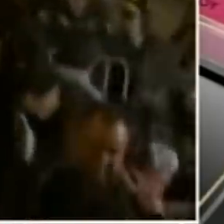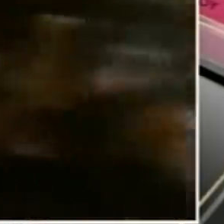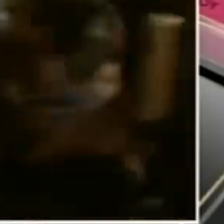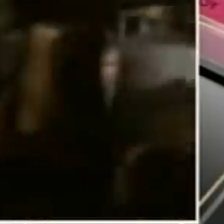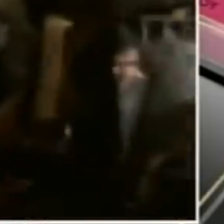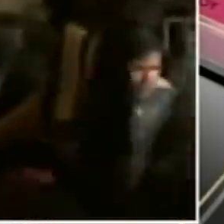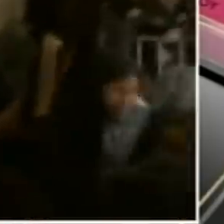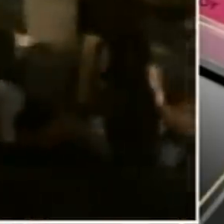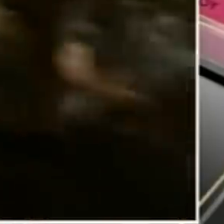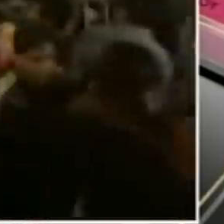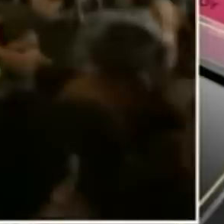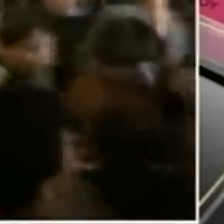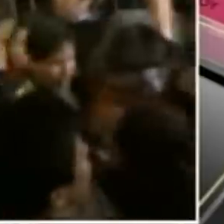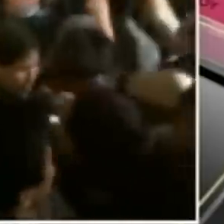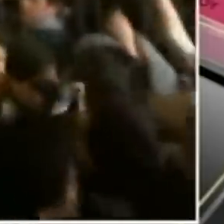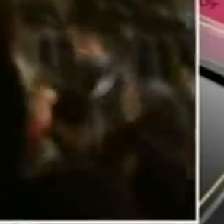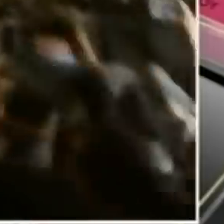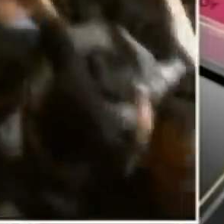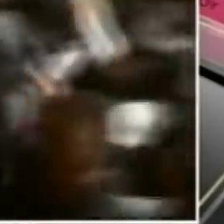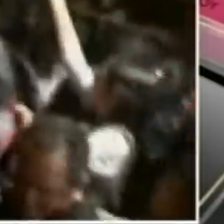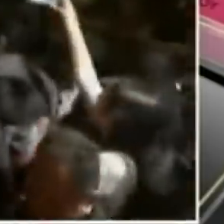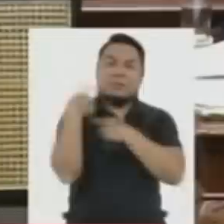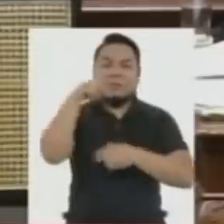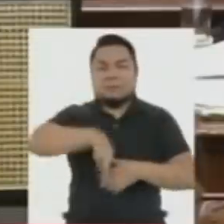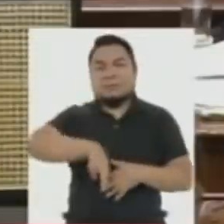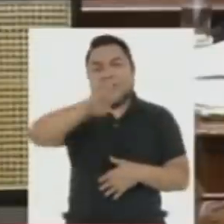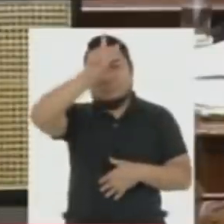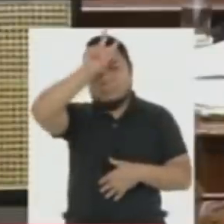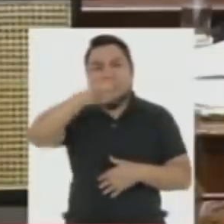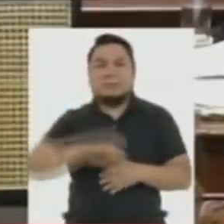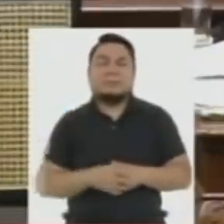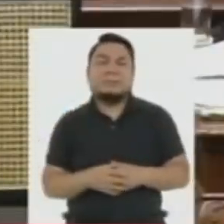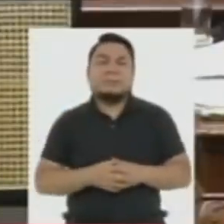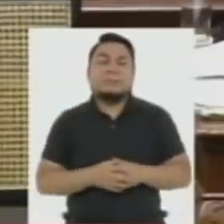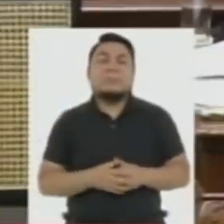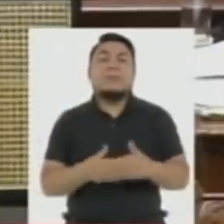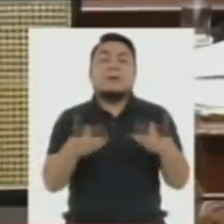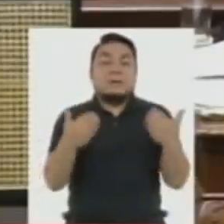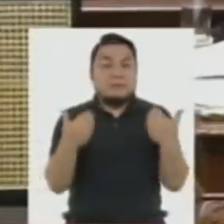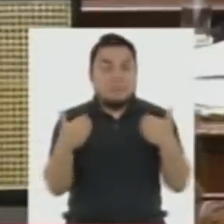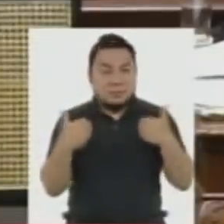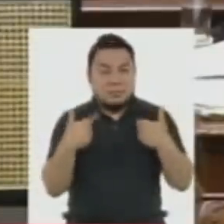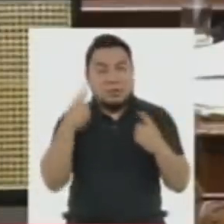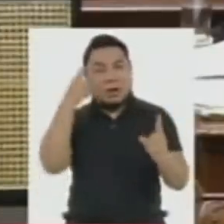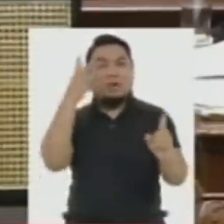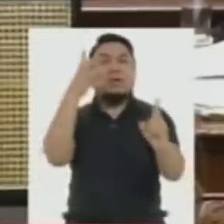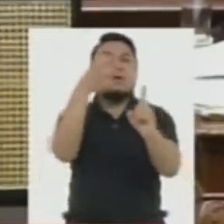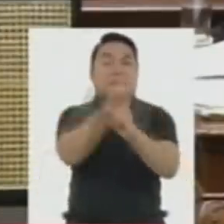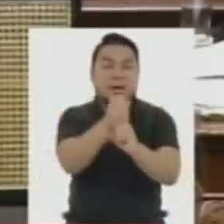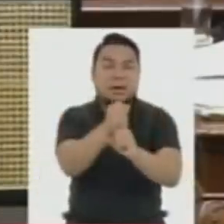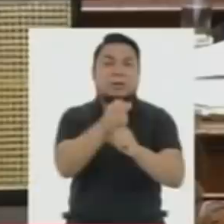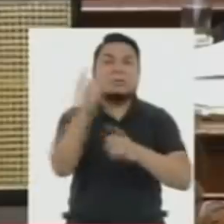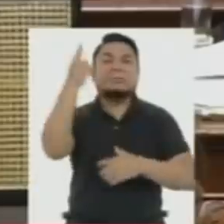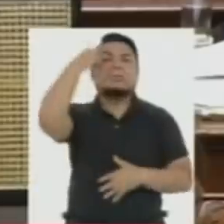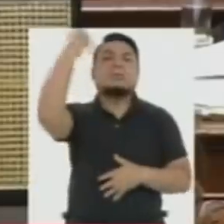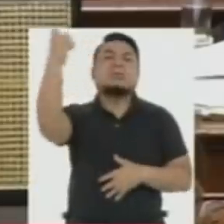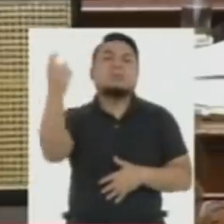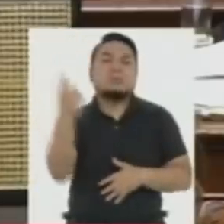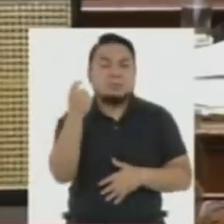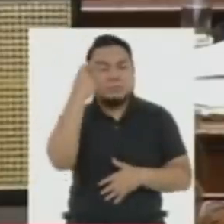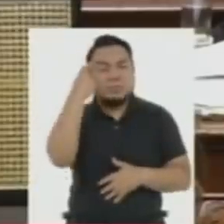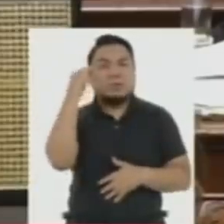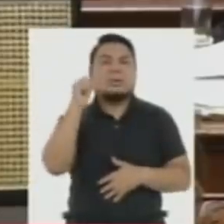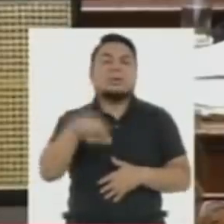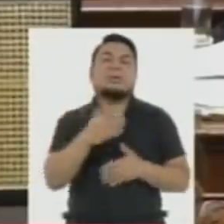el congreso de la república había acordado que en esta misma sesión del pleno se realizaba la primera elección de los miembros del tribunal constitucional como estaba programado